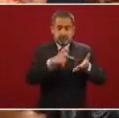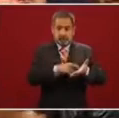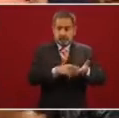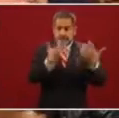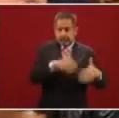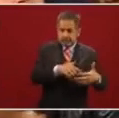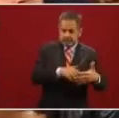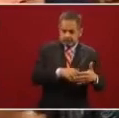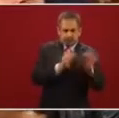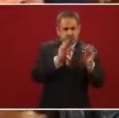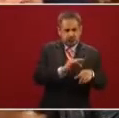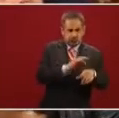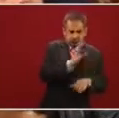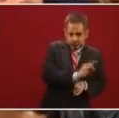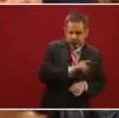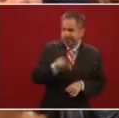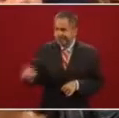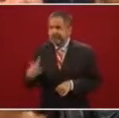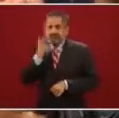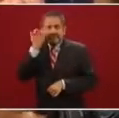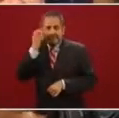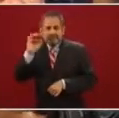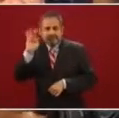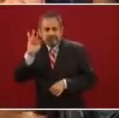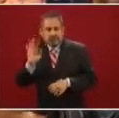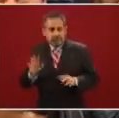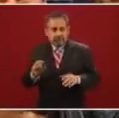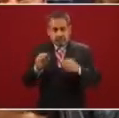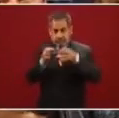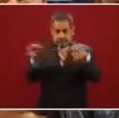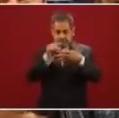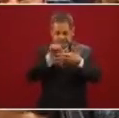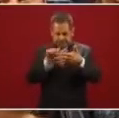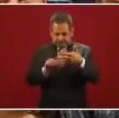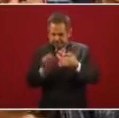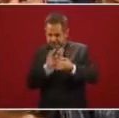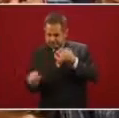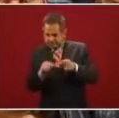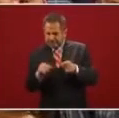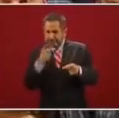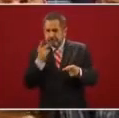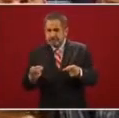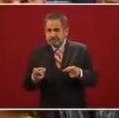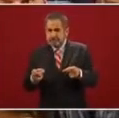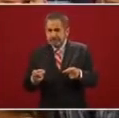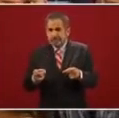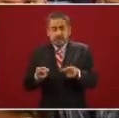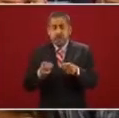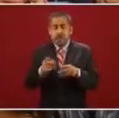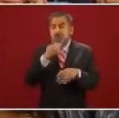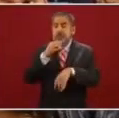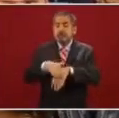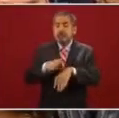hecho. Y al final de la redacción dicen, prácticamente están diciendo, está